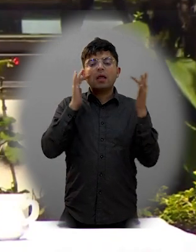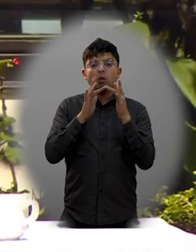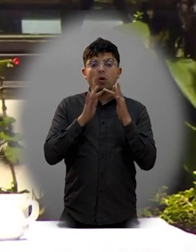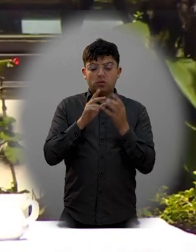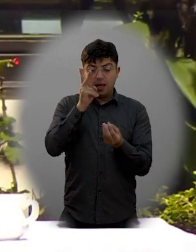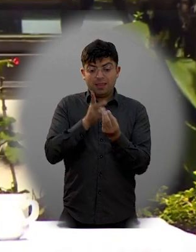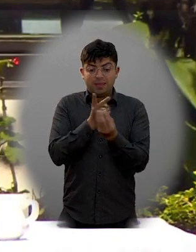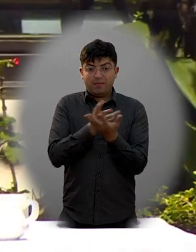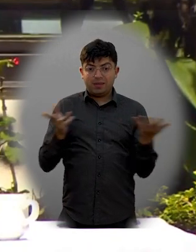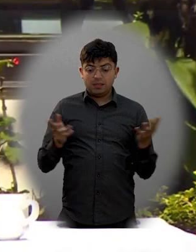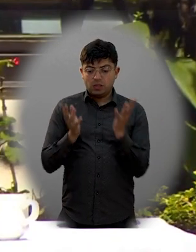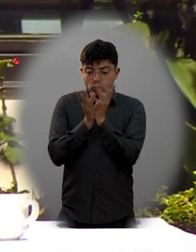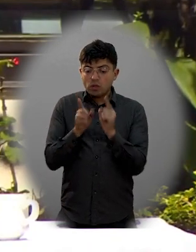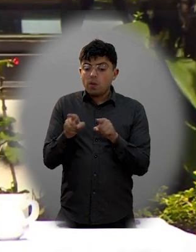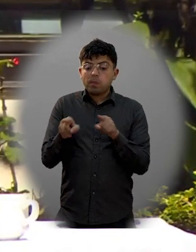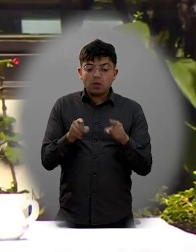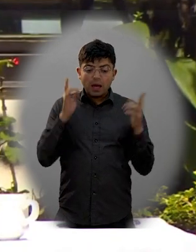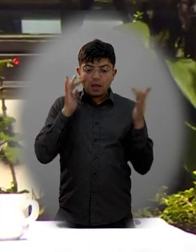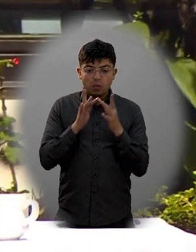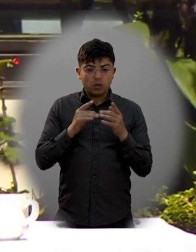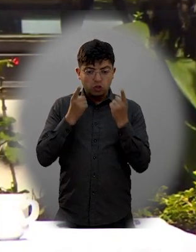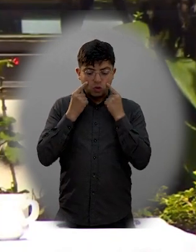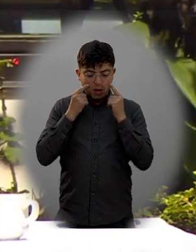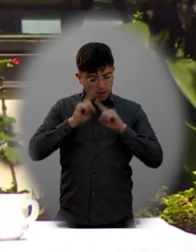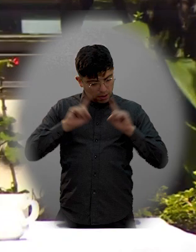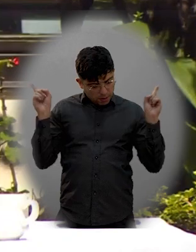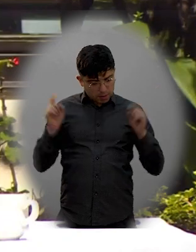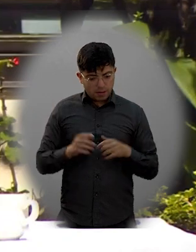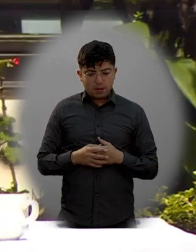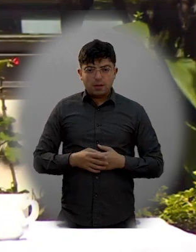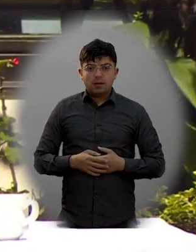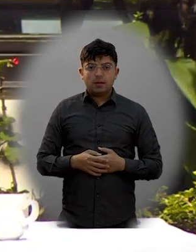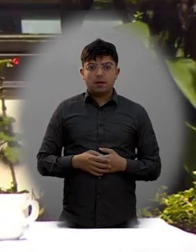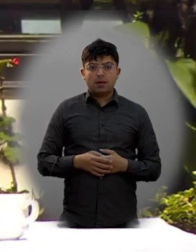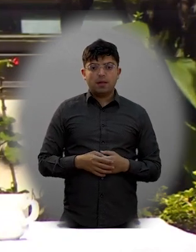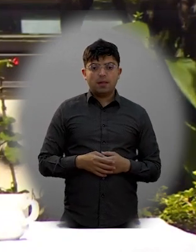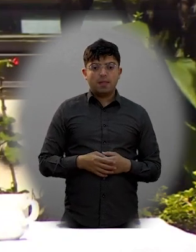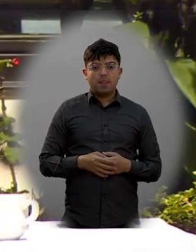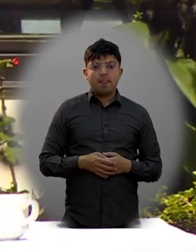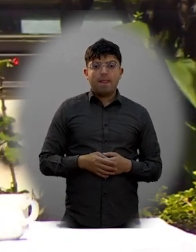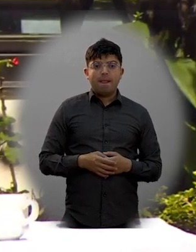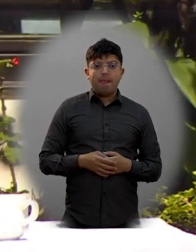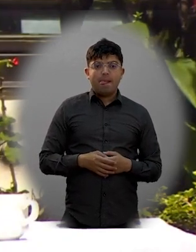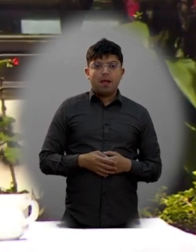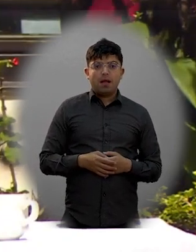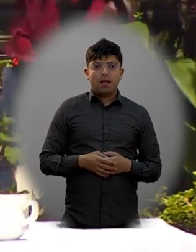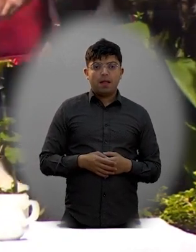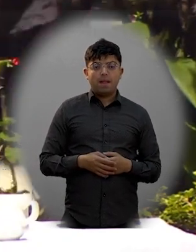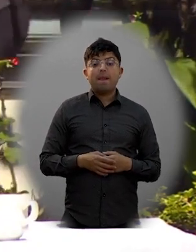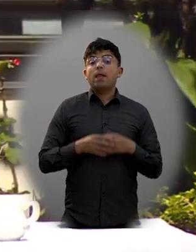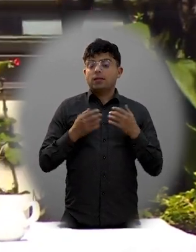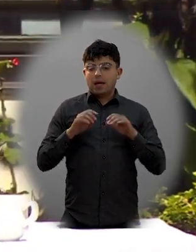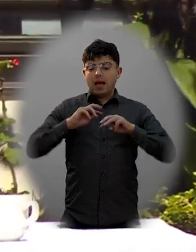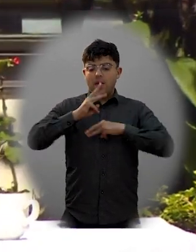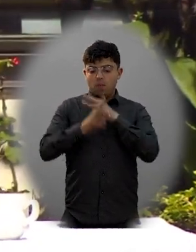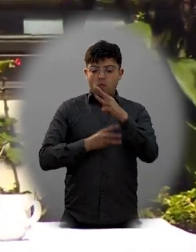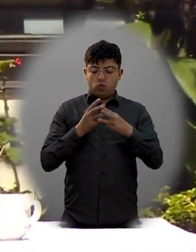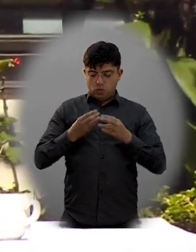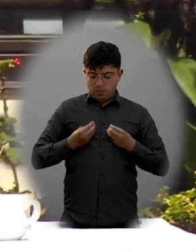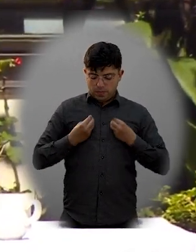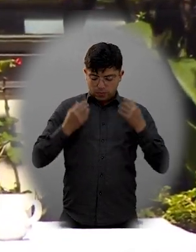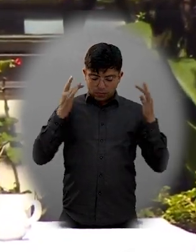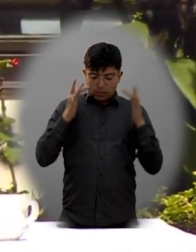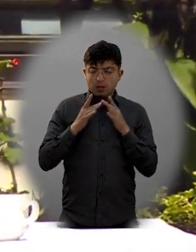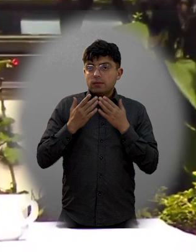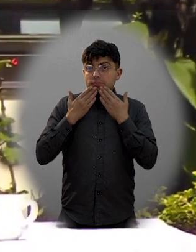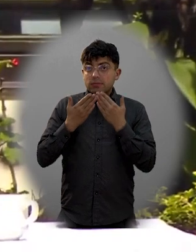diversidad de los estudiantes que tienes. Y no llores. Entonces, y al mundo en el que vivimos. Bueno,